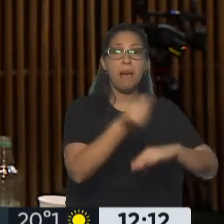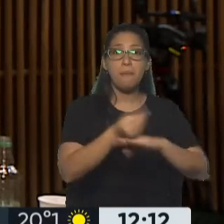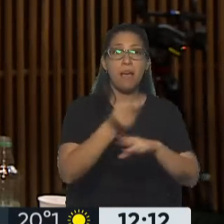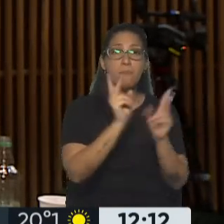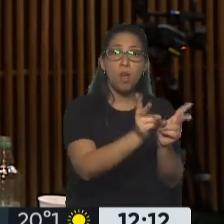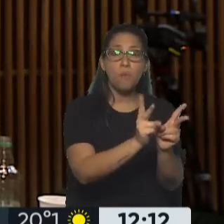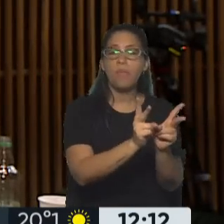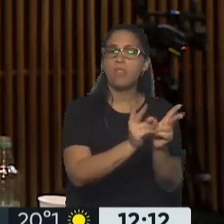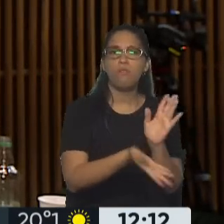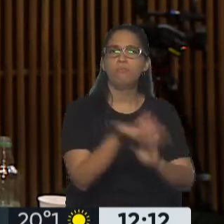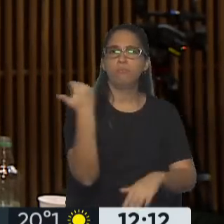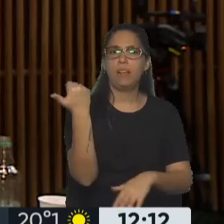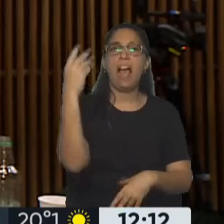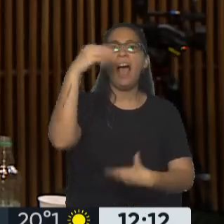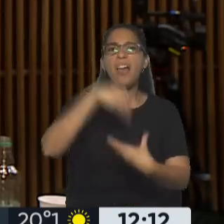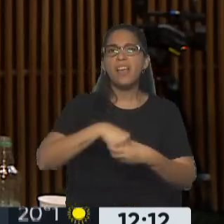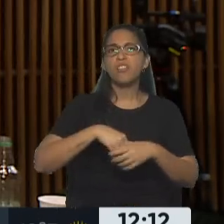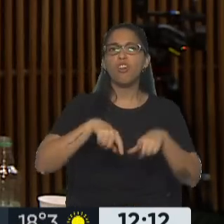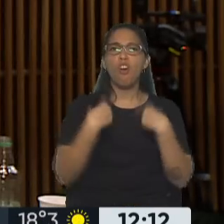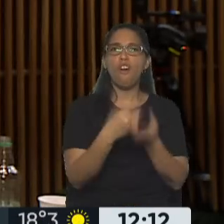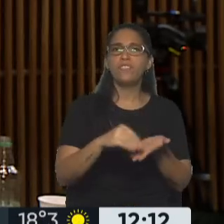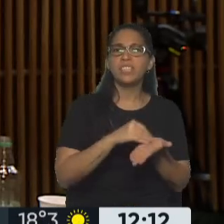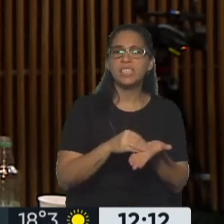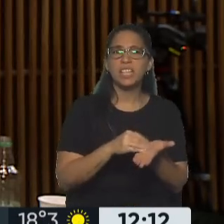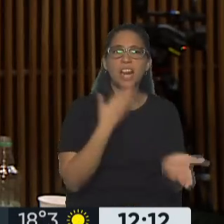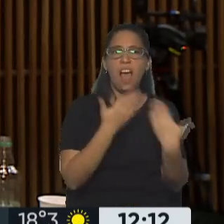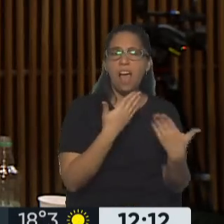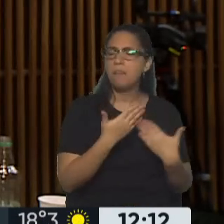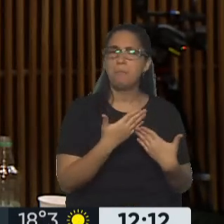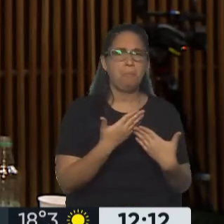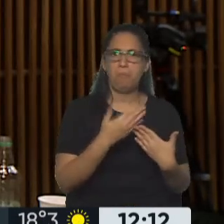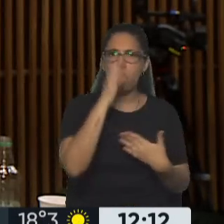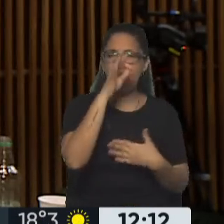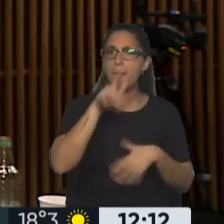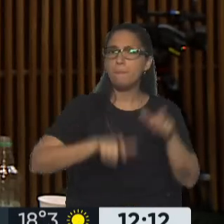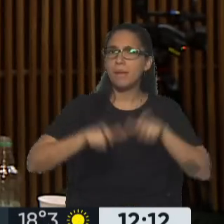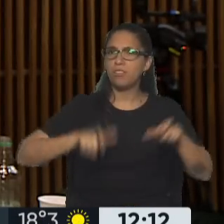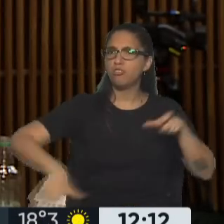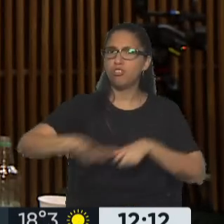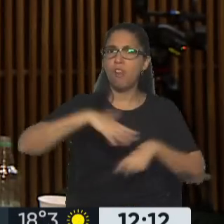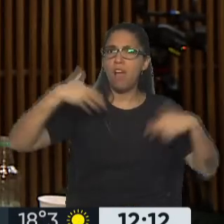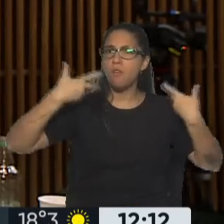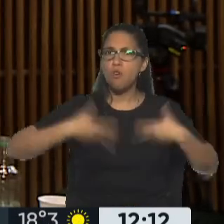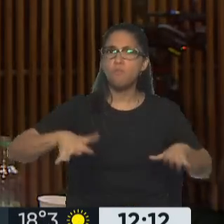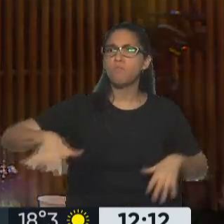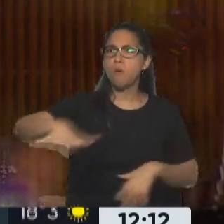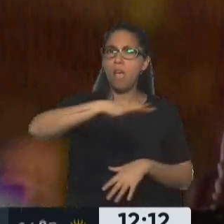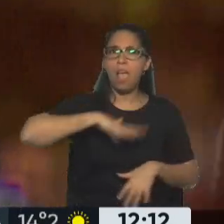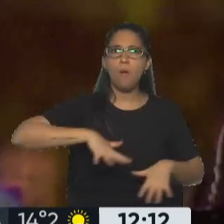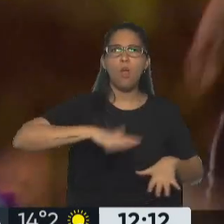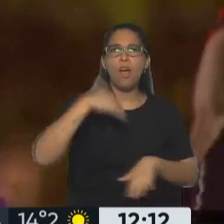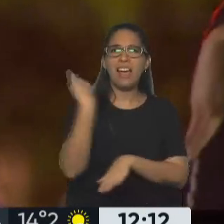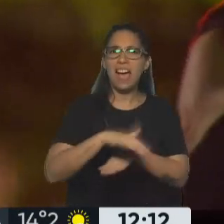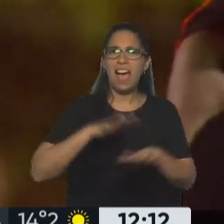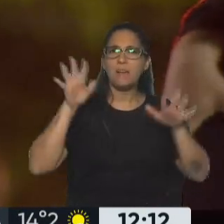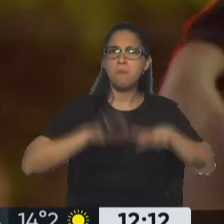calle, no se rompieron adentro de un despacho haciendo alguna rosca. Es con la gente movilizada, con el pueblo en la calle, es